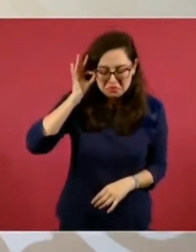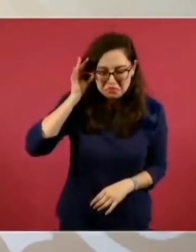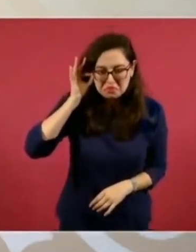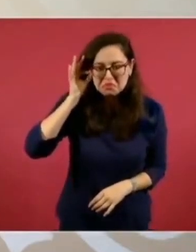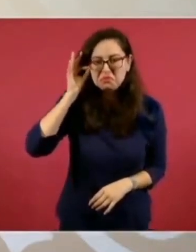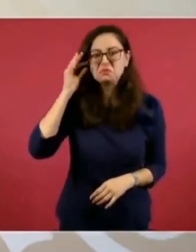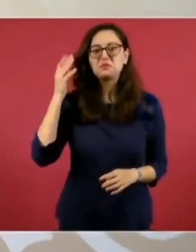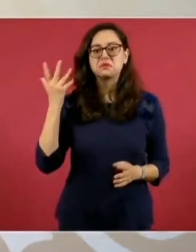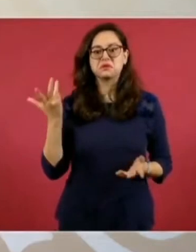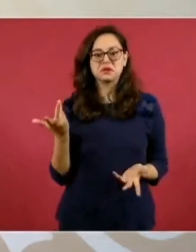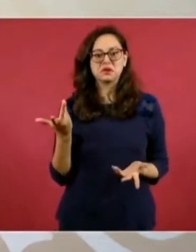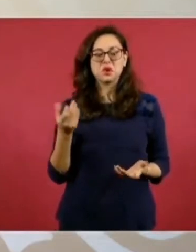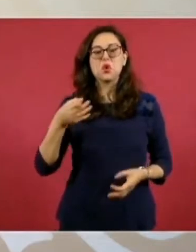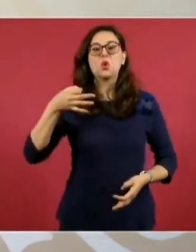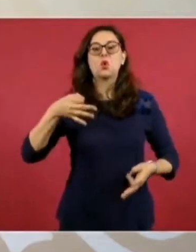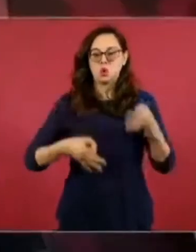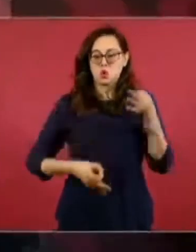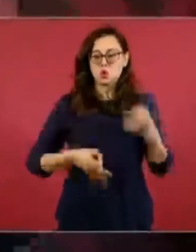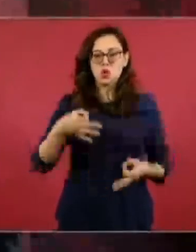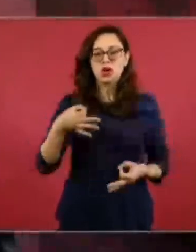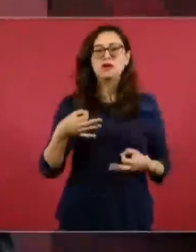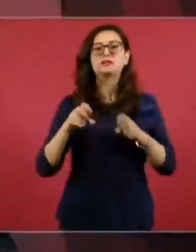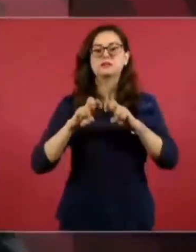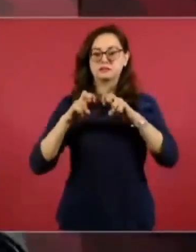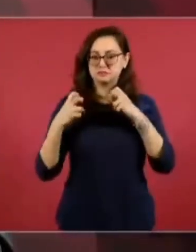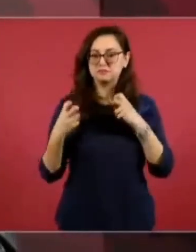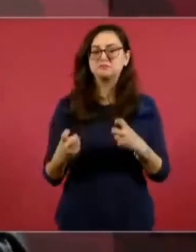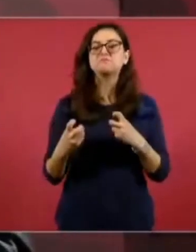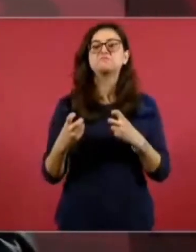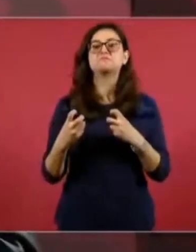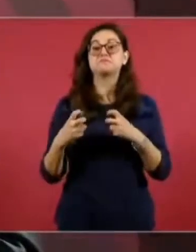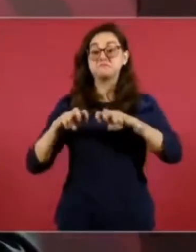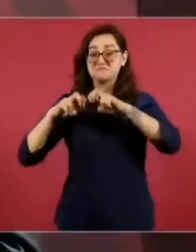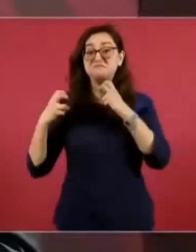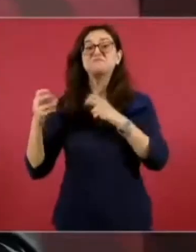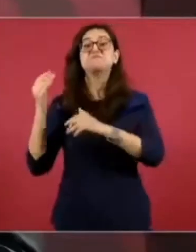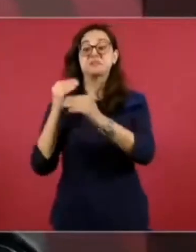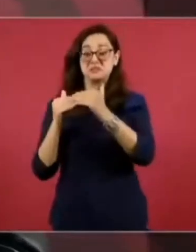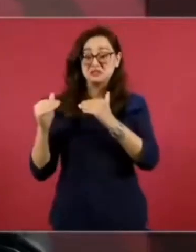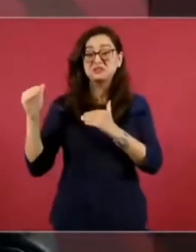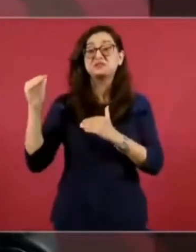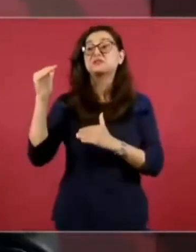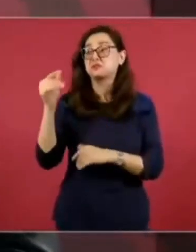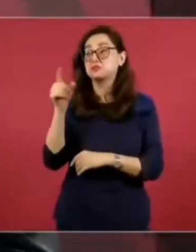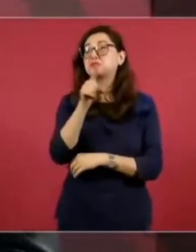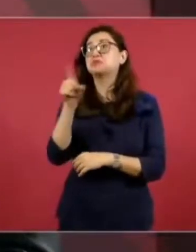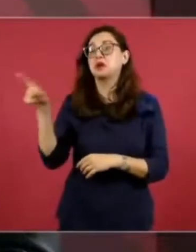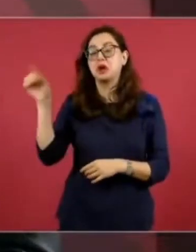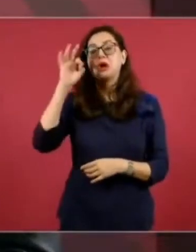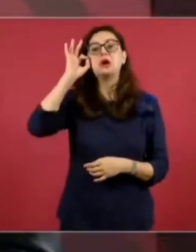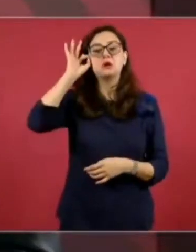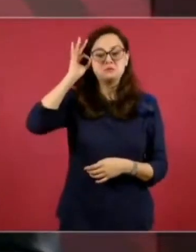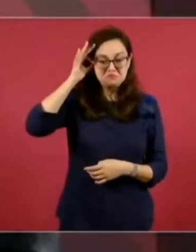a jueces y a magistrados y a ministros.